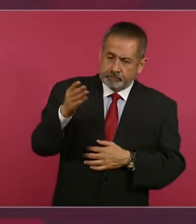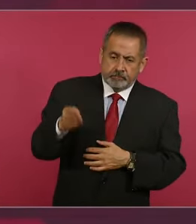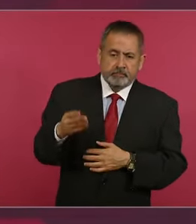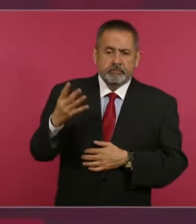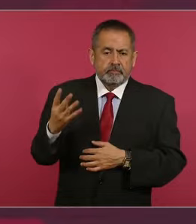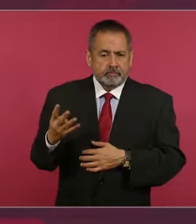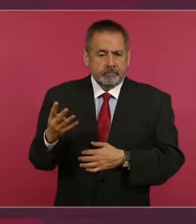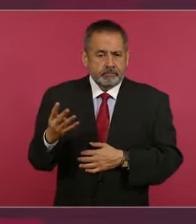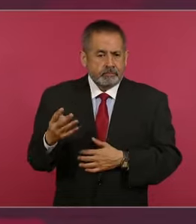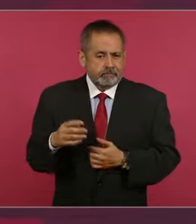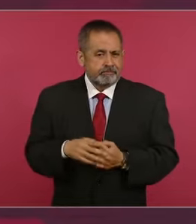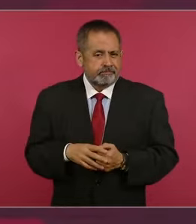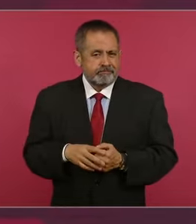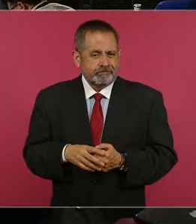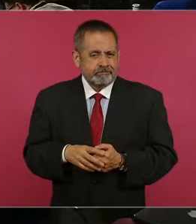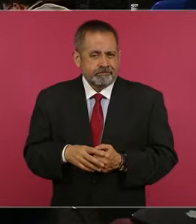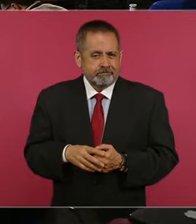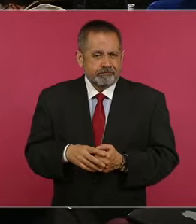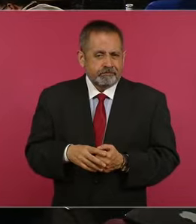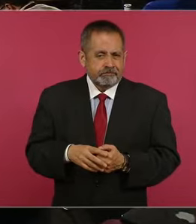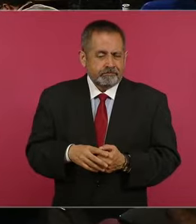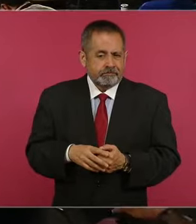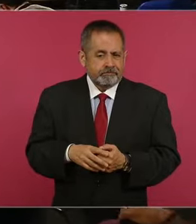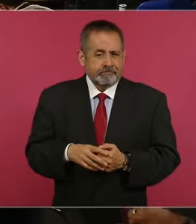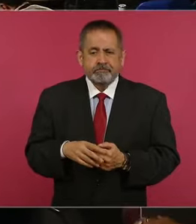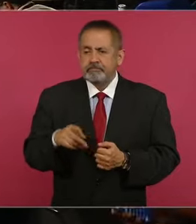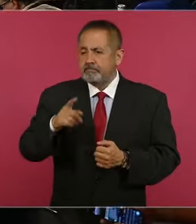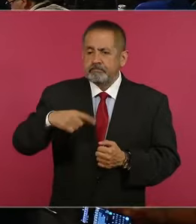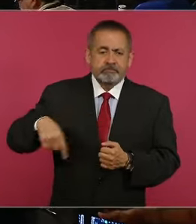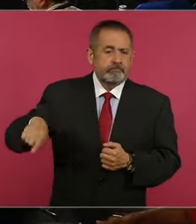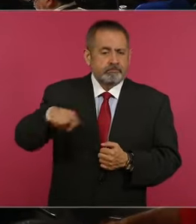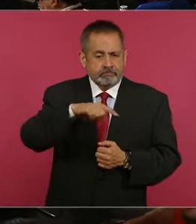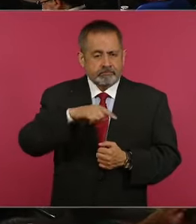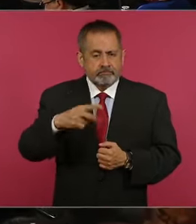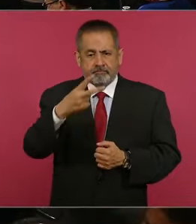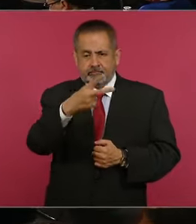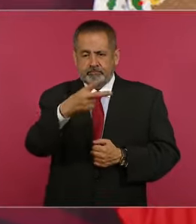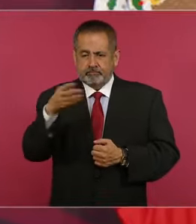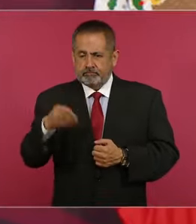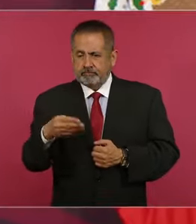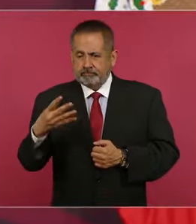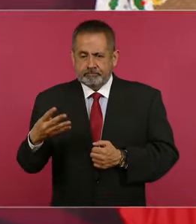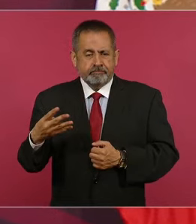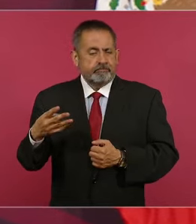sino 2/3 partes de los legisladores.